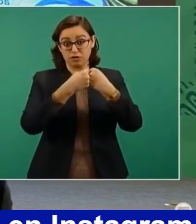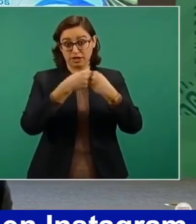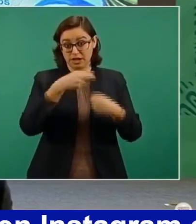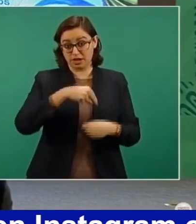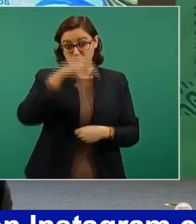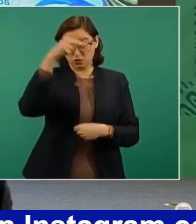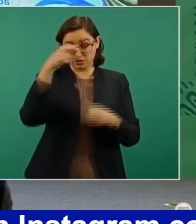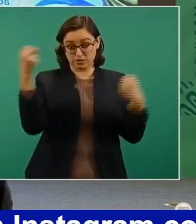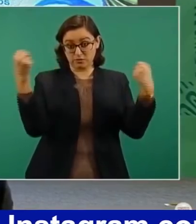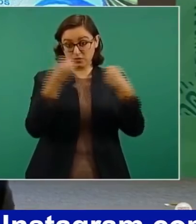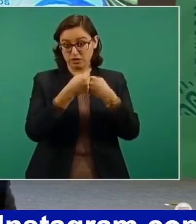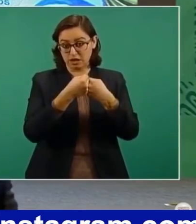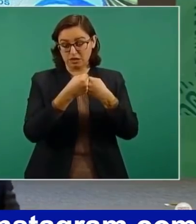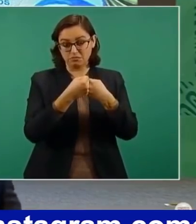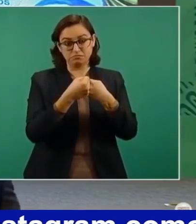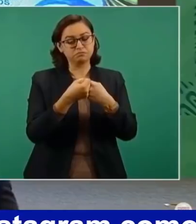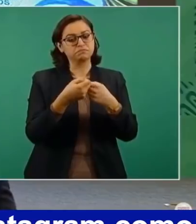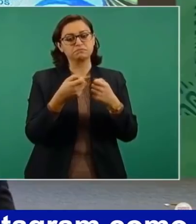año.